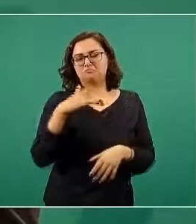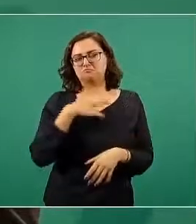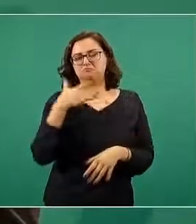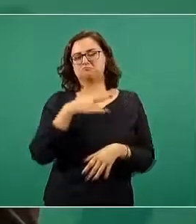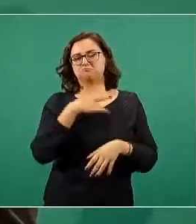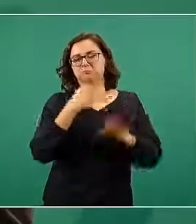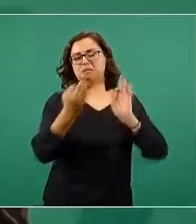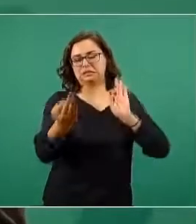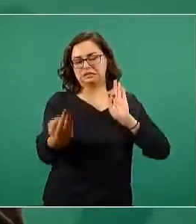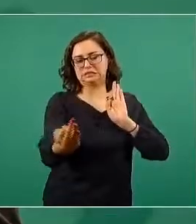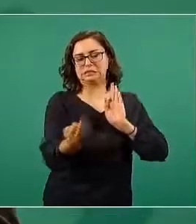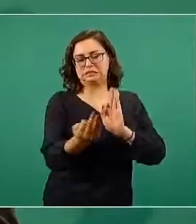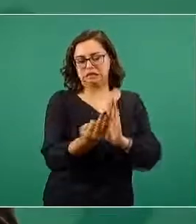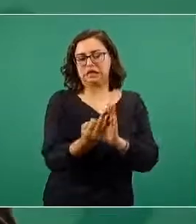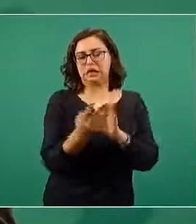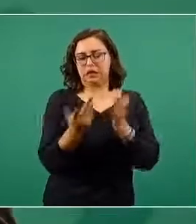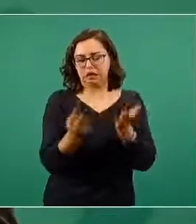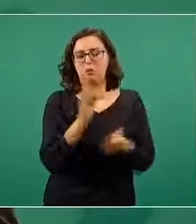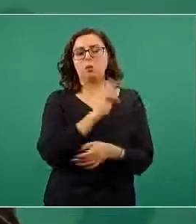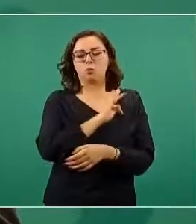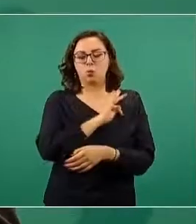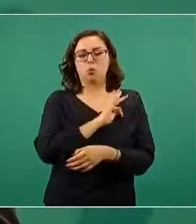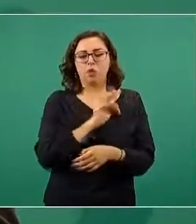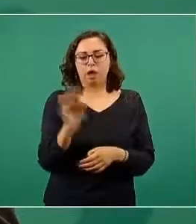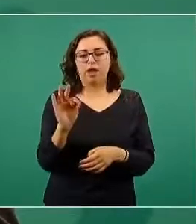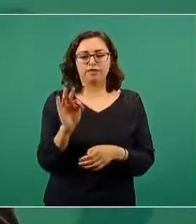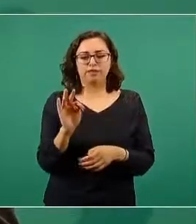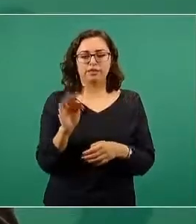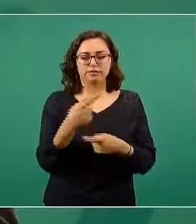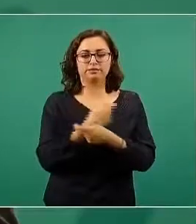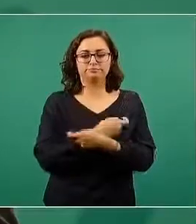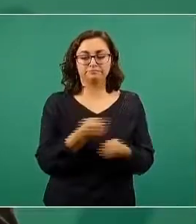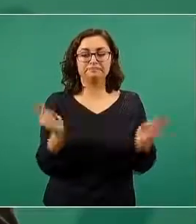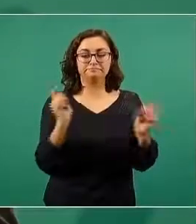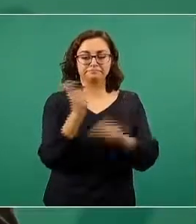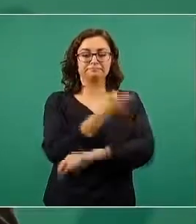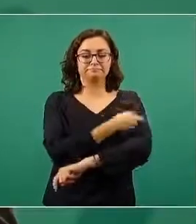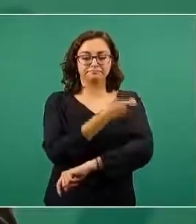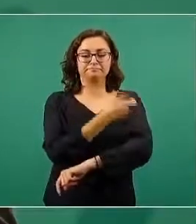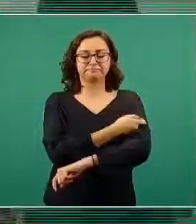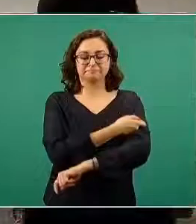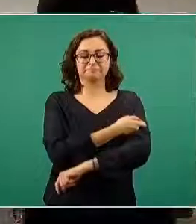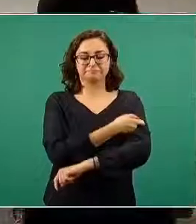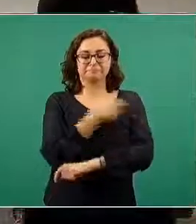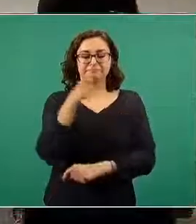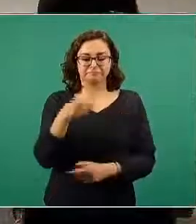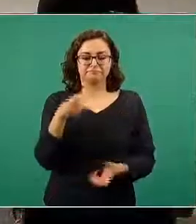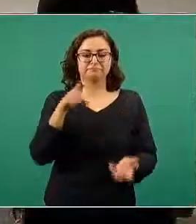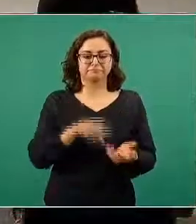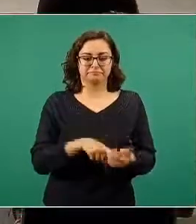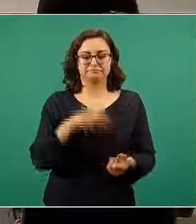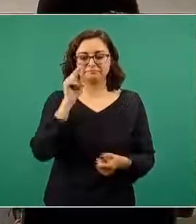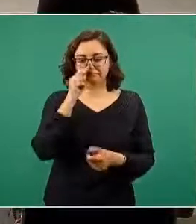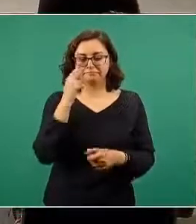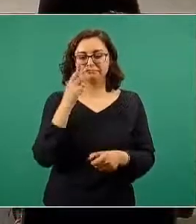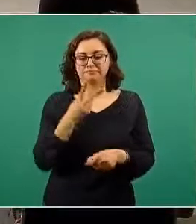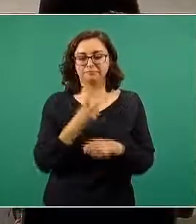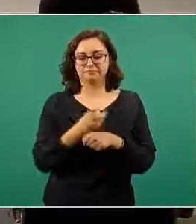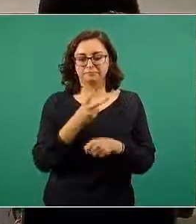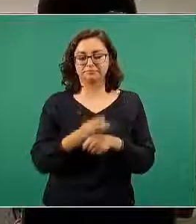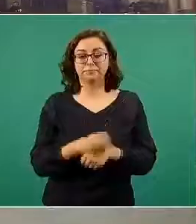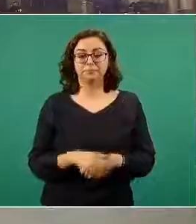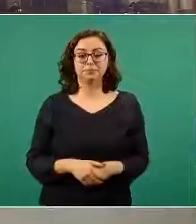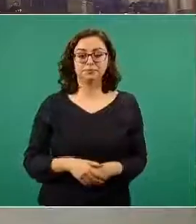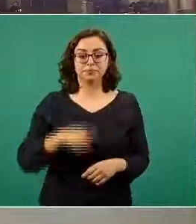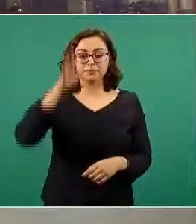días que se estará distribuyendo en este municipio para que reciban su segunda dosis. De